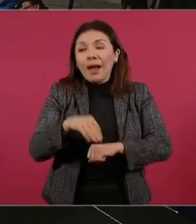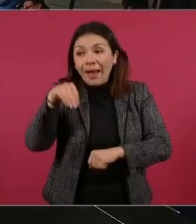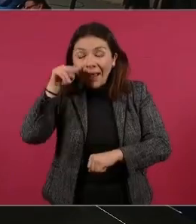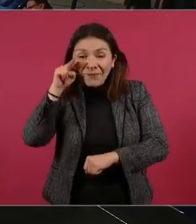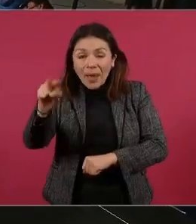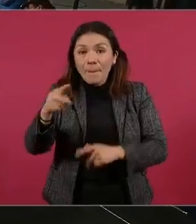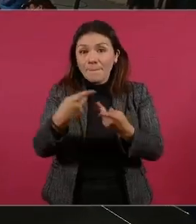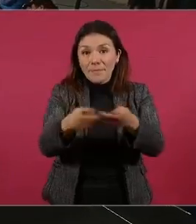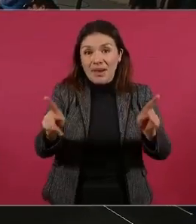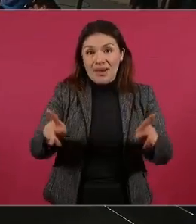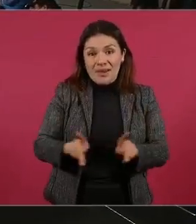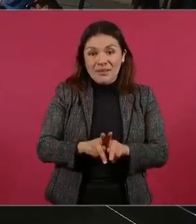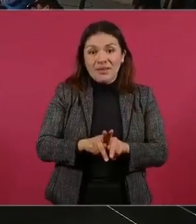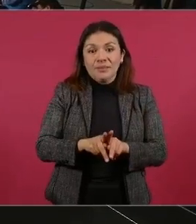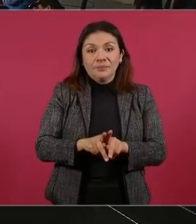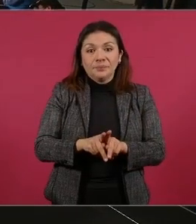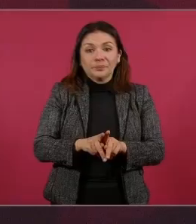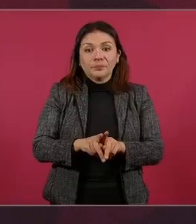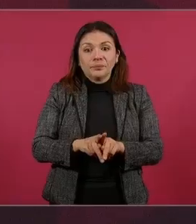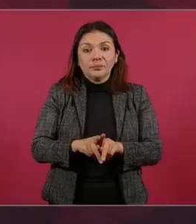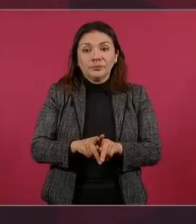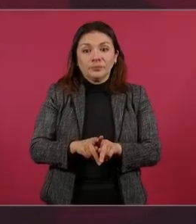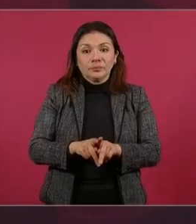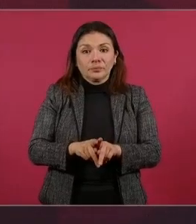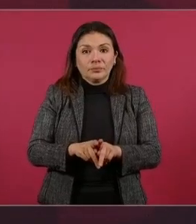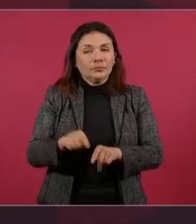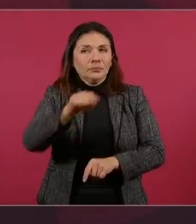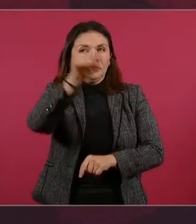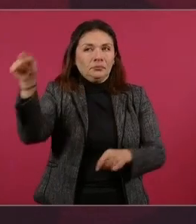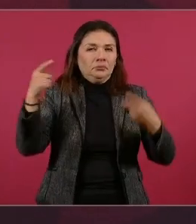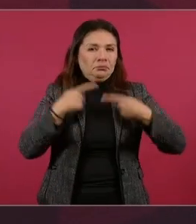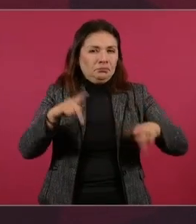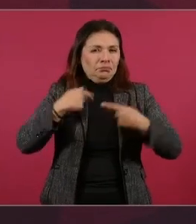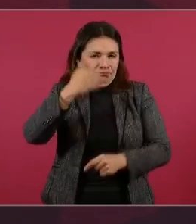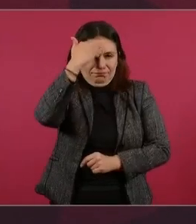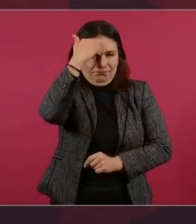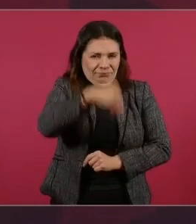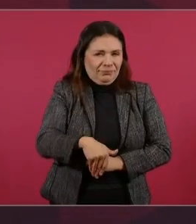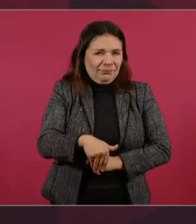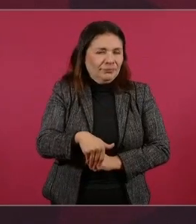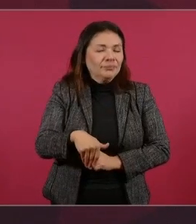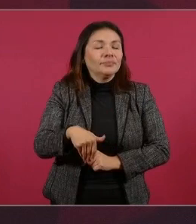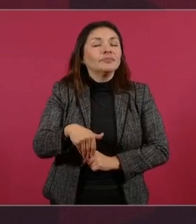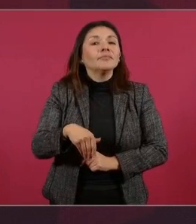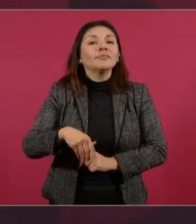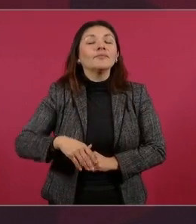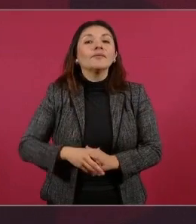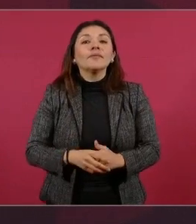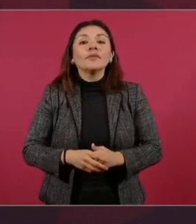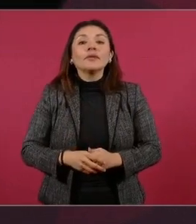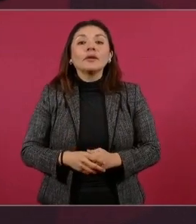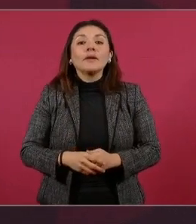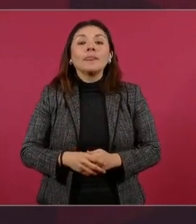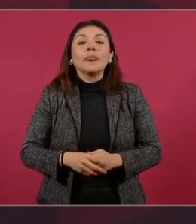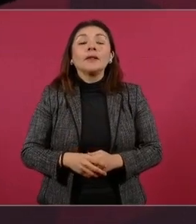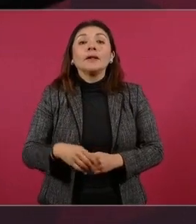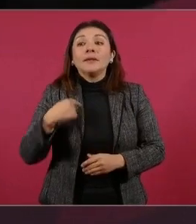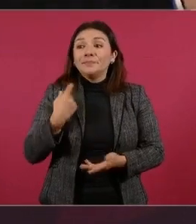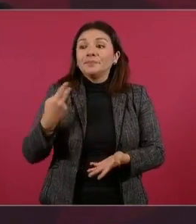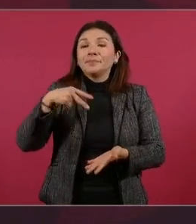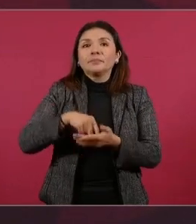la plaza y esto los de lo saben y pasa